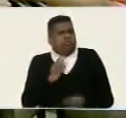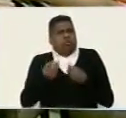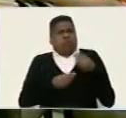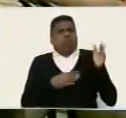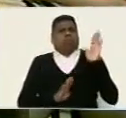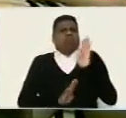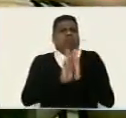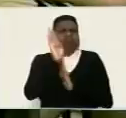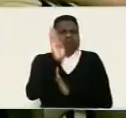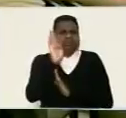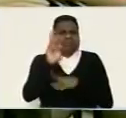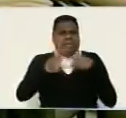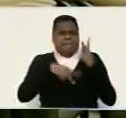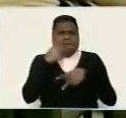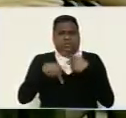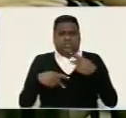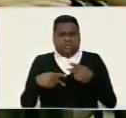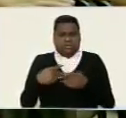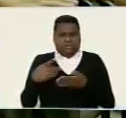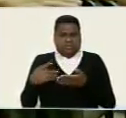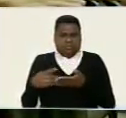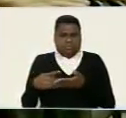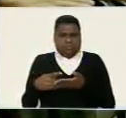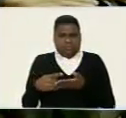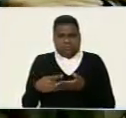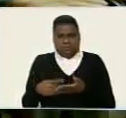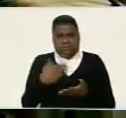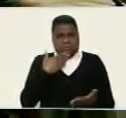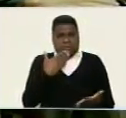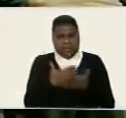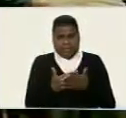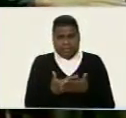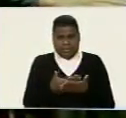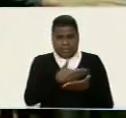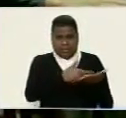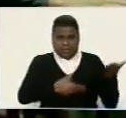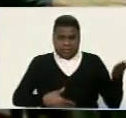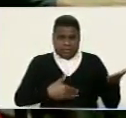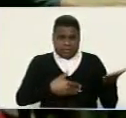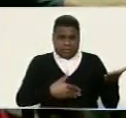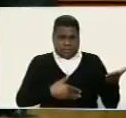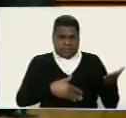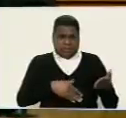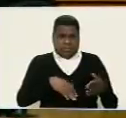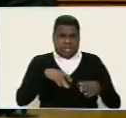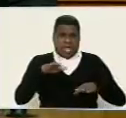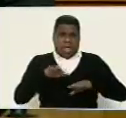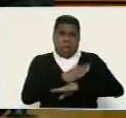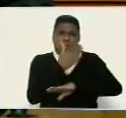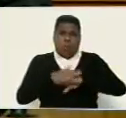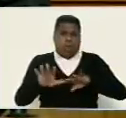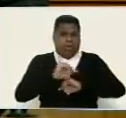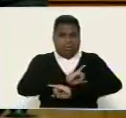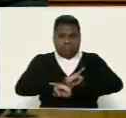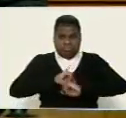constituyente. Yo las voy a recoger, yo les pido a los presidentes de las comisiones que el jueves ya tengamos